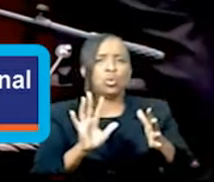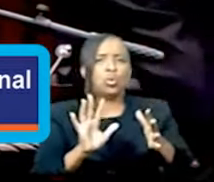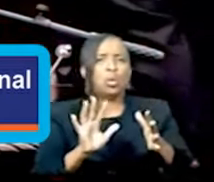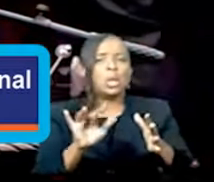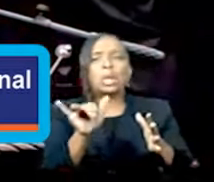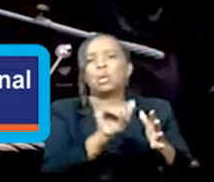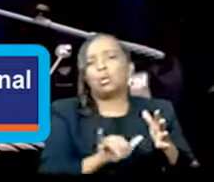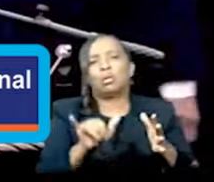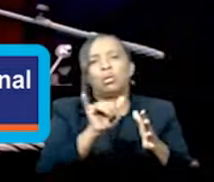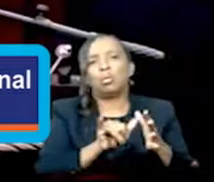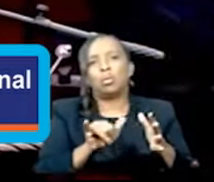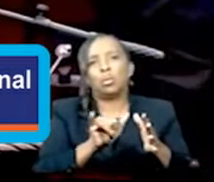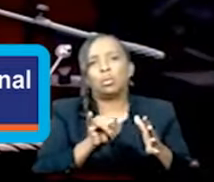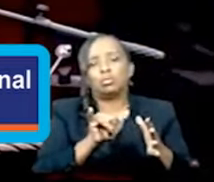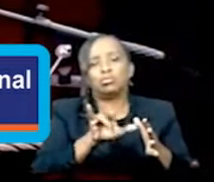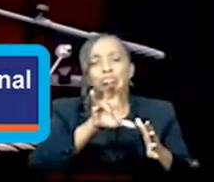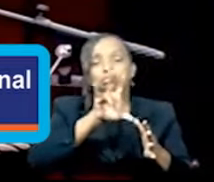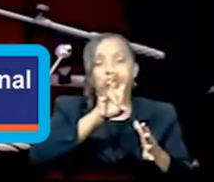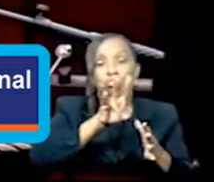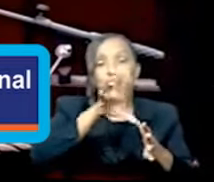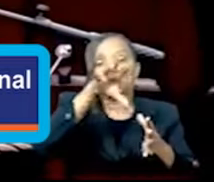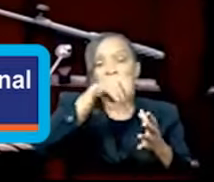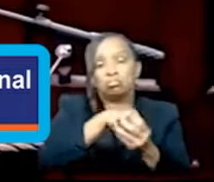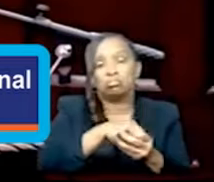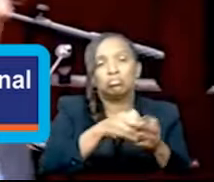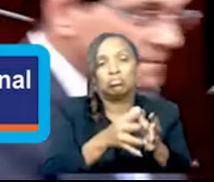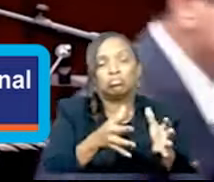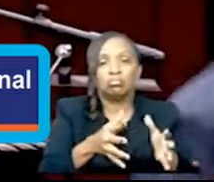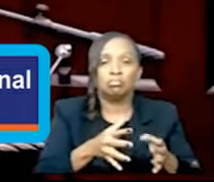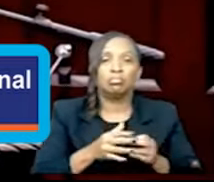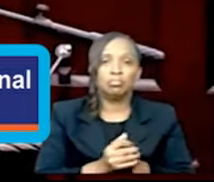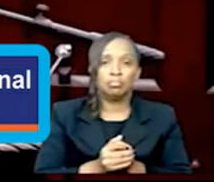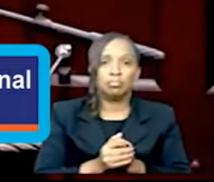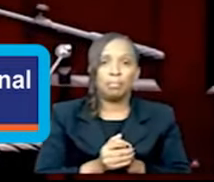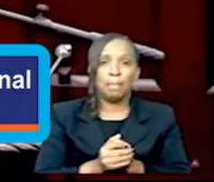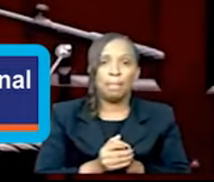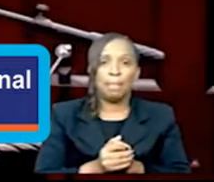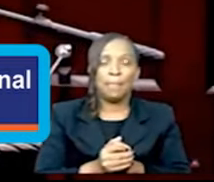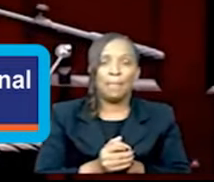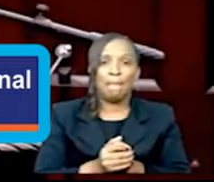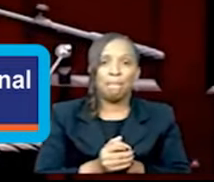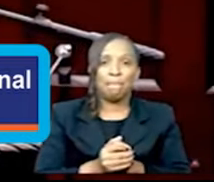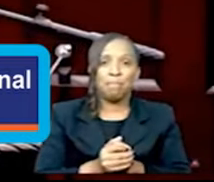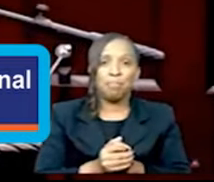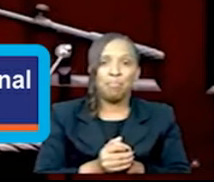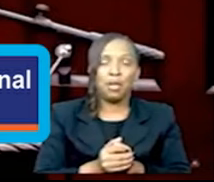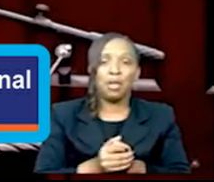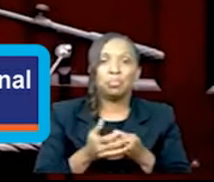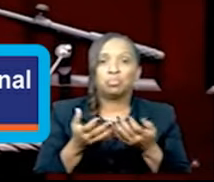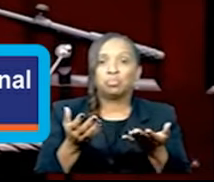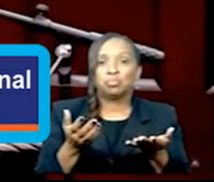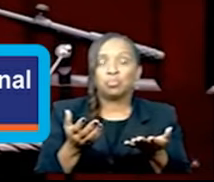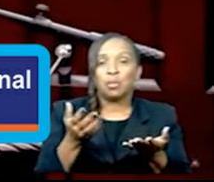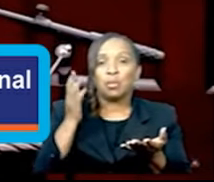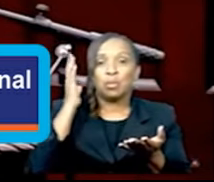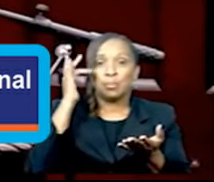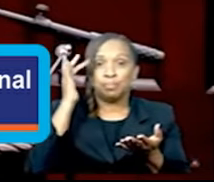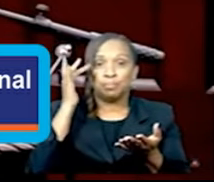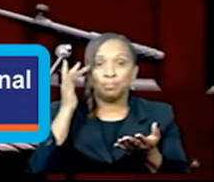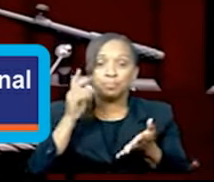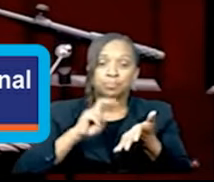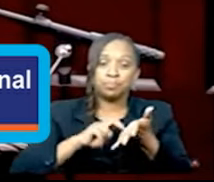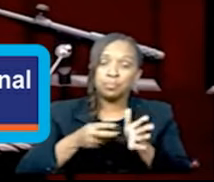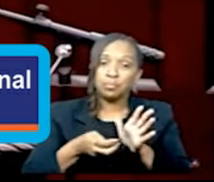que es el único órgano que tiene la posibilidad de que hayan dos miembros con una misma corriente de